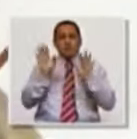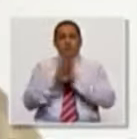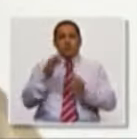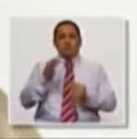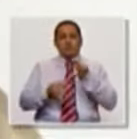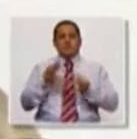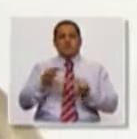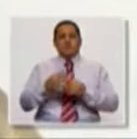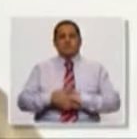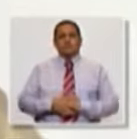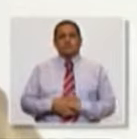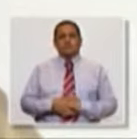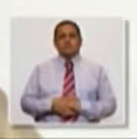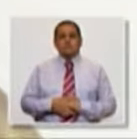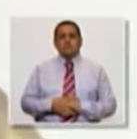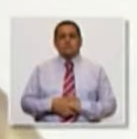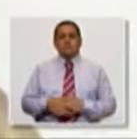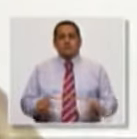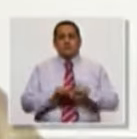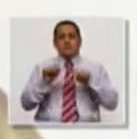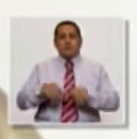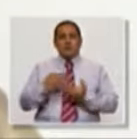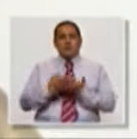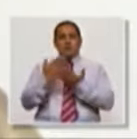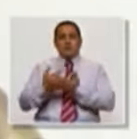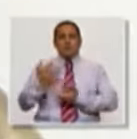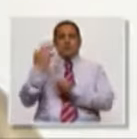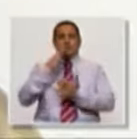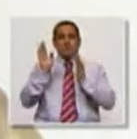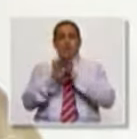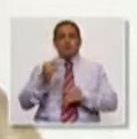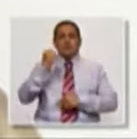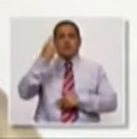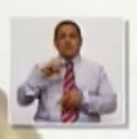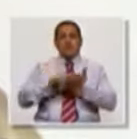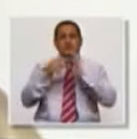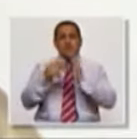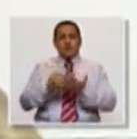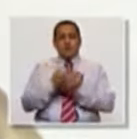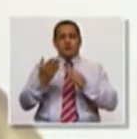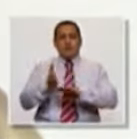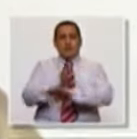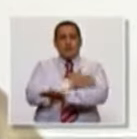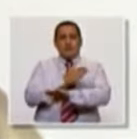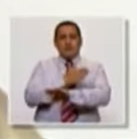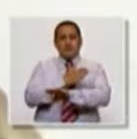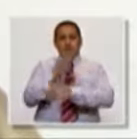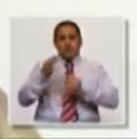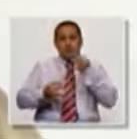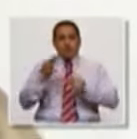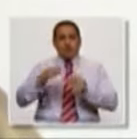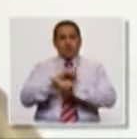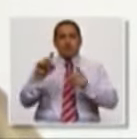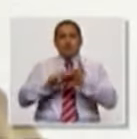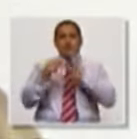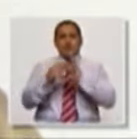del Poder Judicial, ¿no? Claro. Entonces, desde esta perspectiva, lo que habría que entender es que el recurso ante el tribunal no forma parte